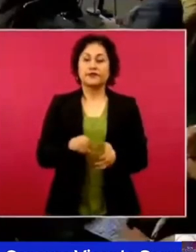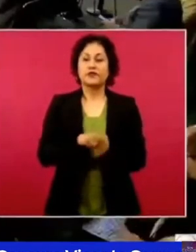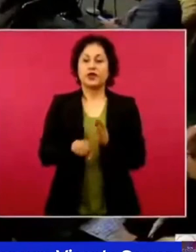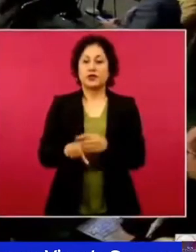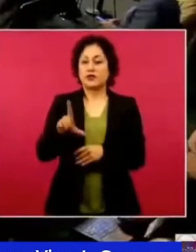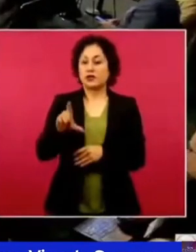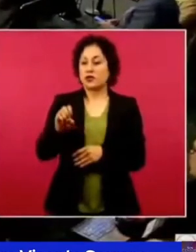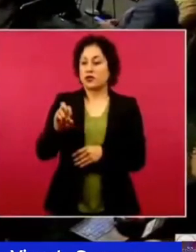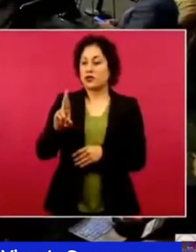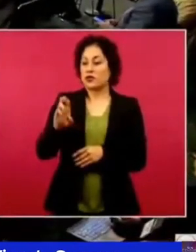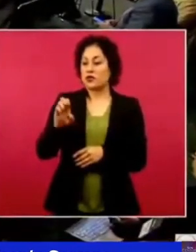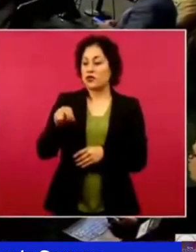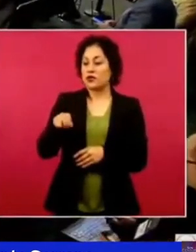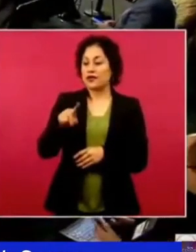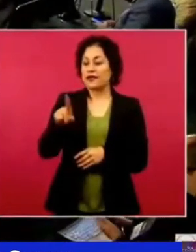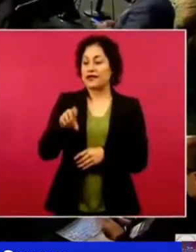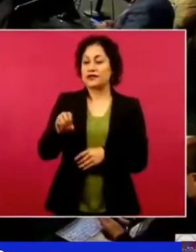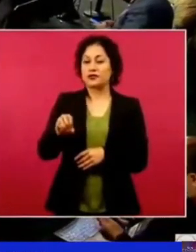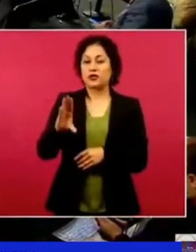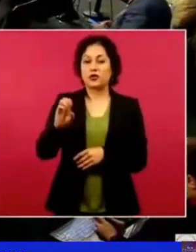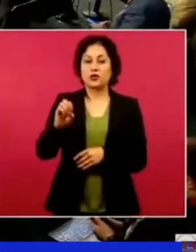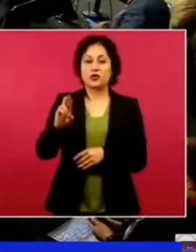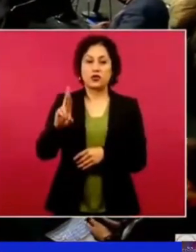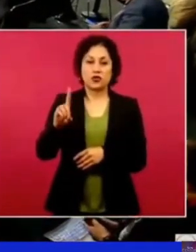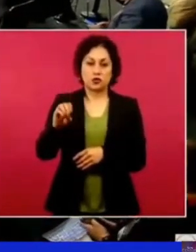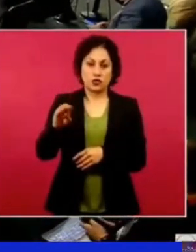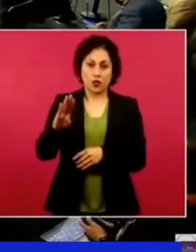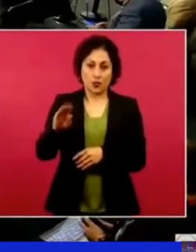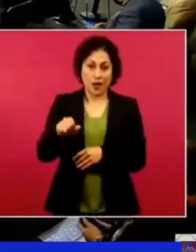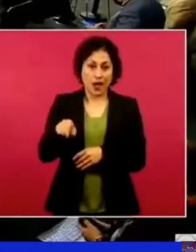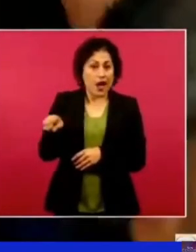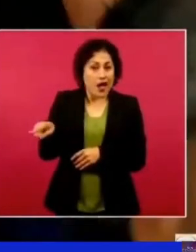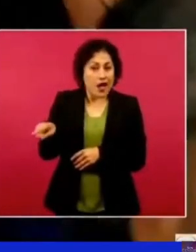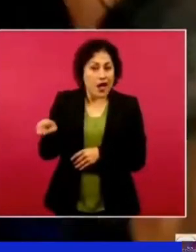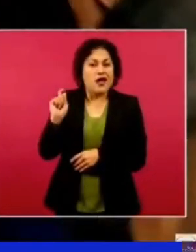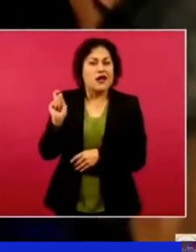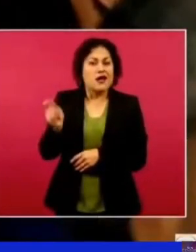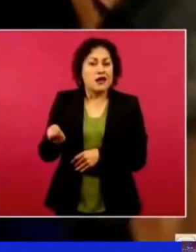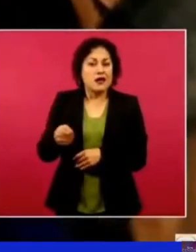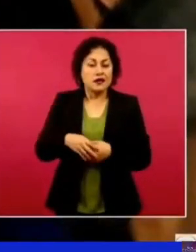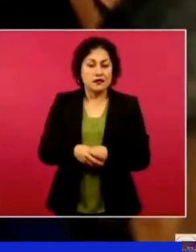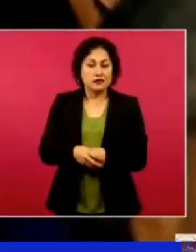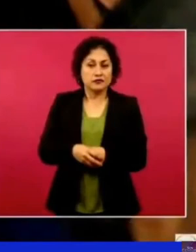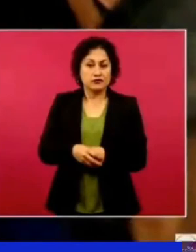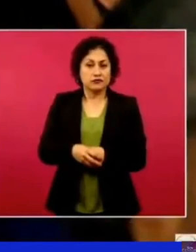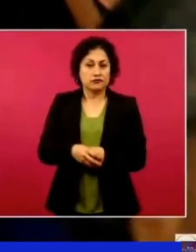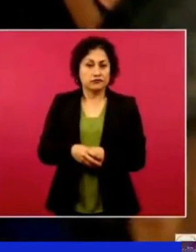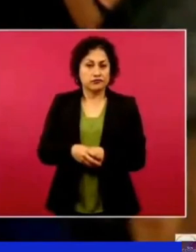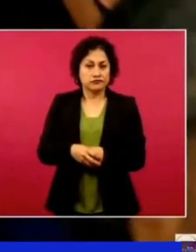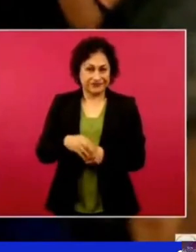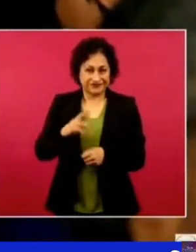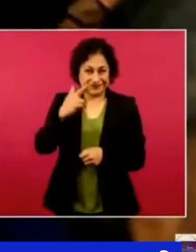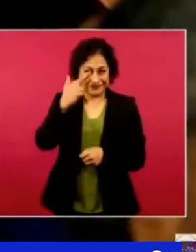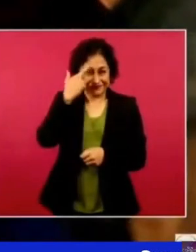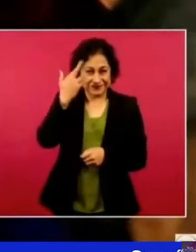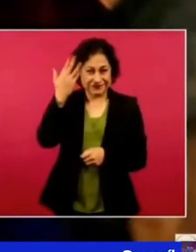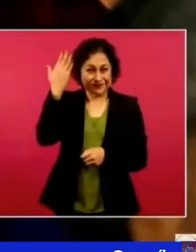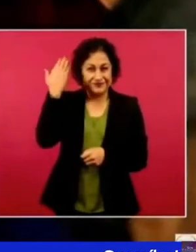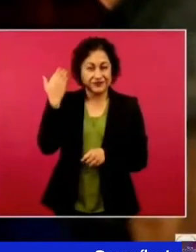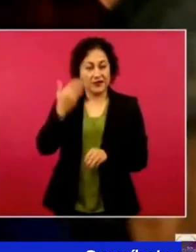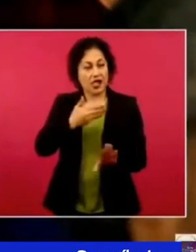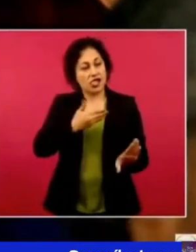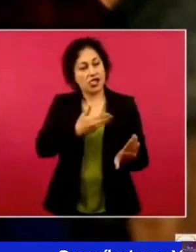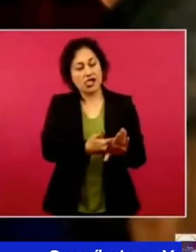pues, es el que se burlaba de unos